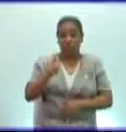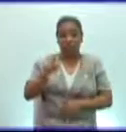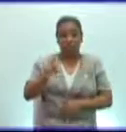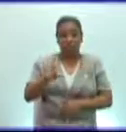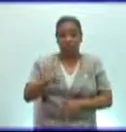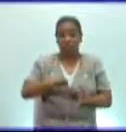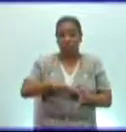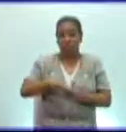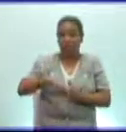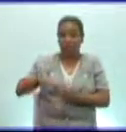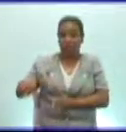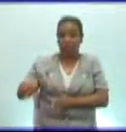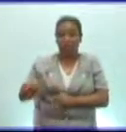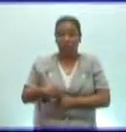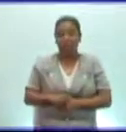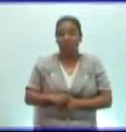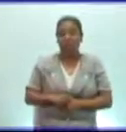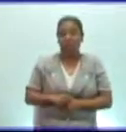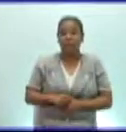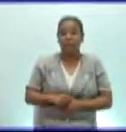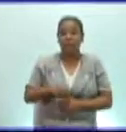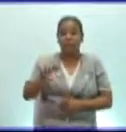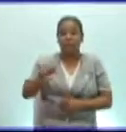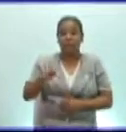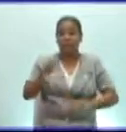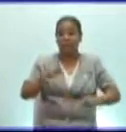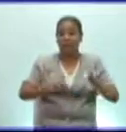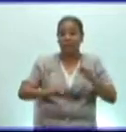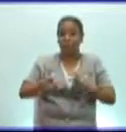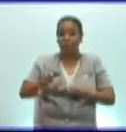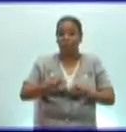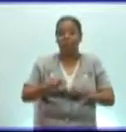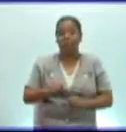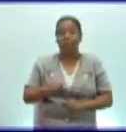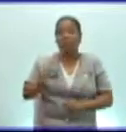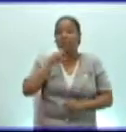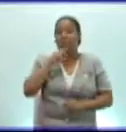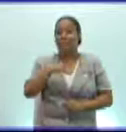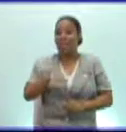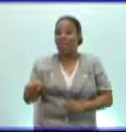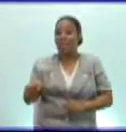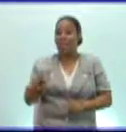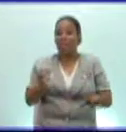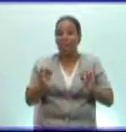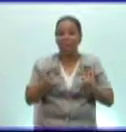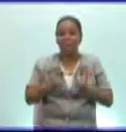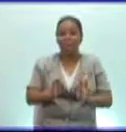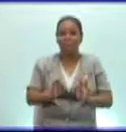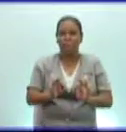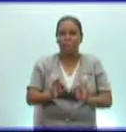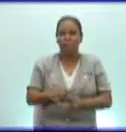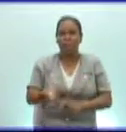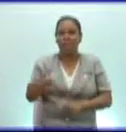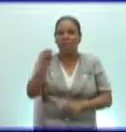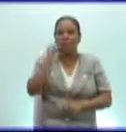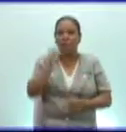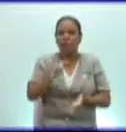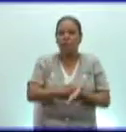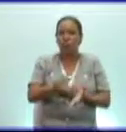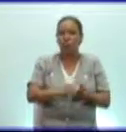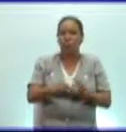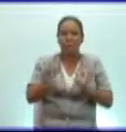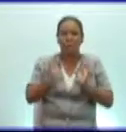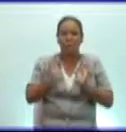de estas expresiones las sustancias líquidas puras y los sólidos puros. En este caso el agua es un líquido